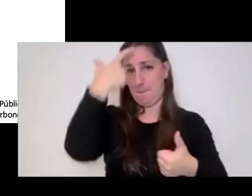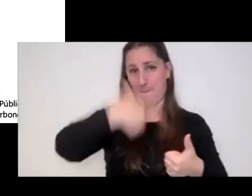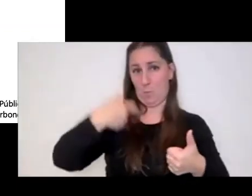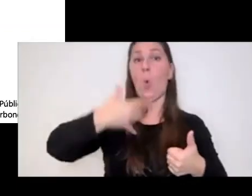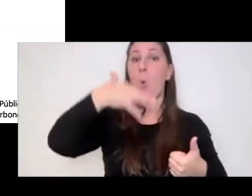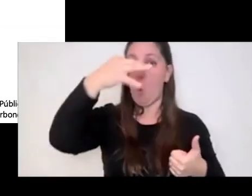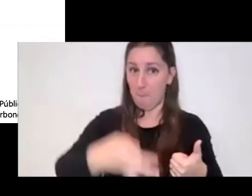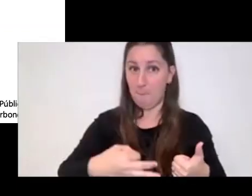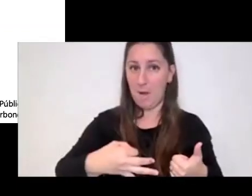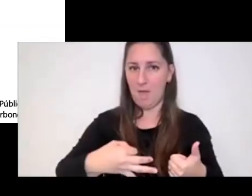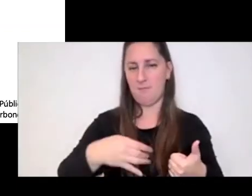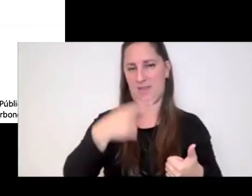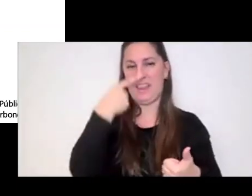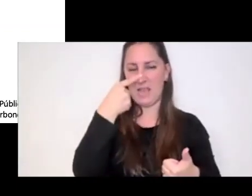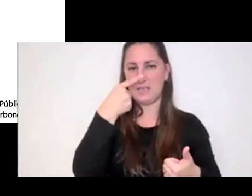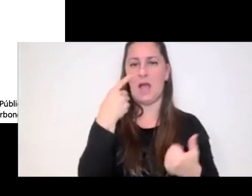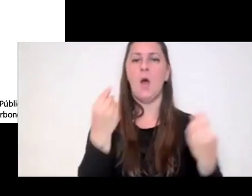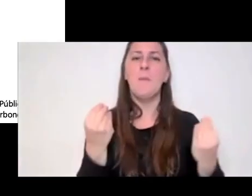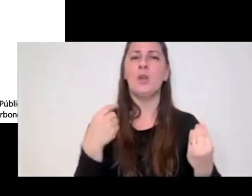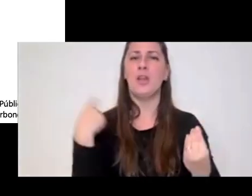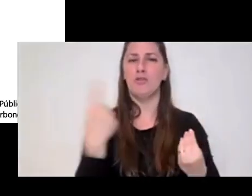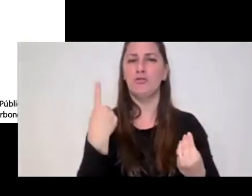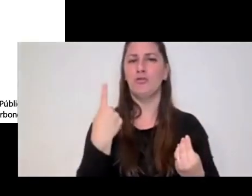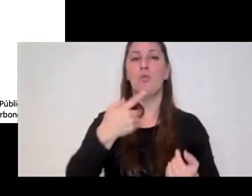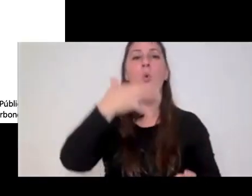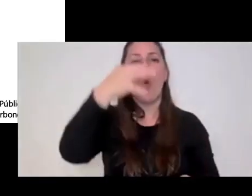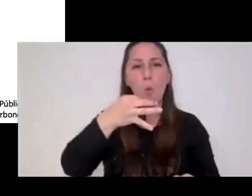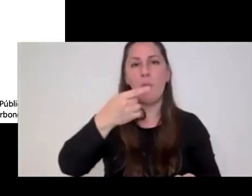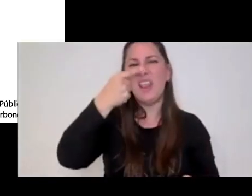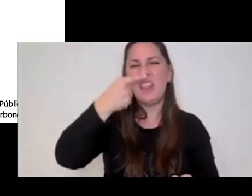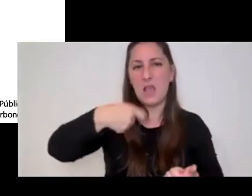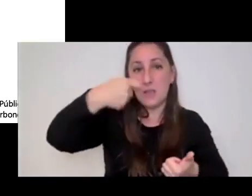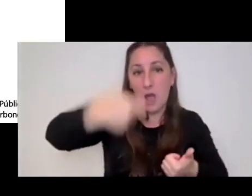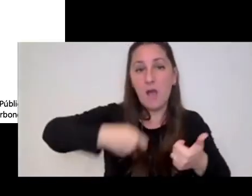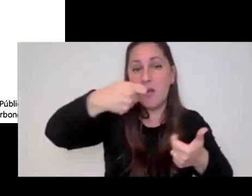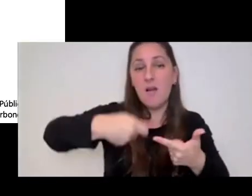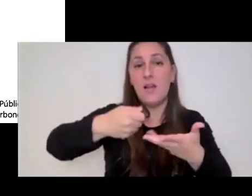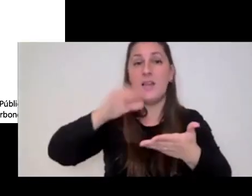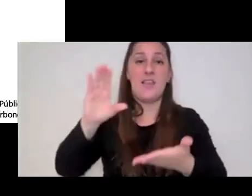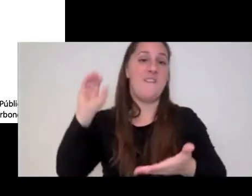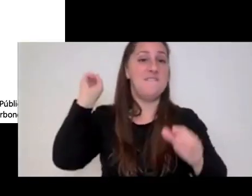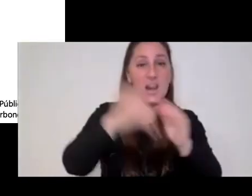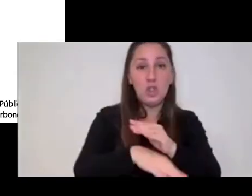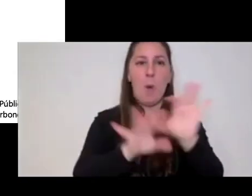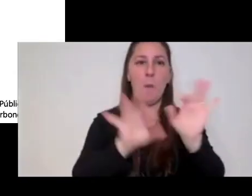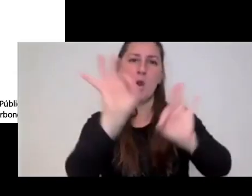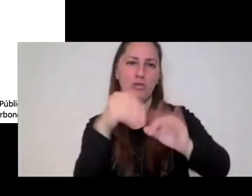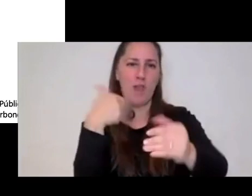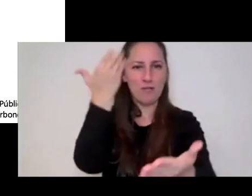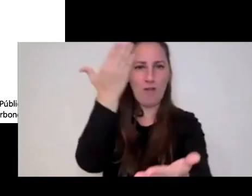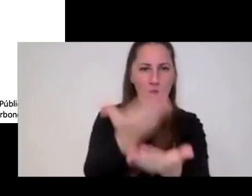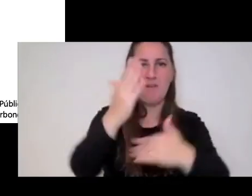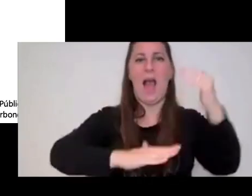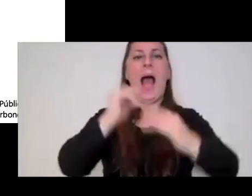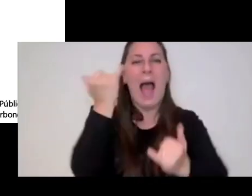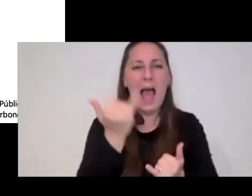básicamente porque vamos a ver que el contribuyente cumplidor va a obtener de la inversión en este tipo de proyectos determinados beneficios de carácter